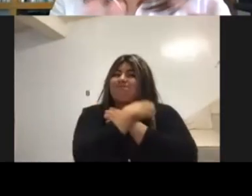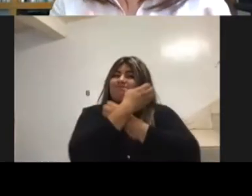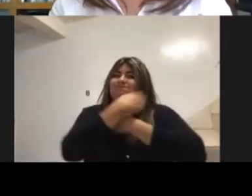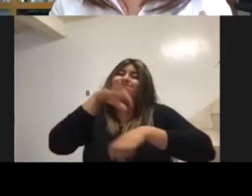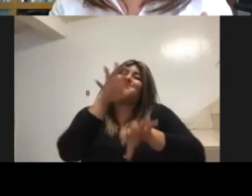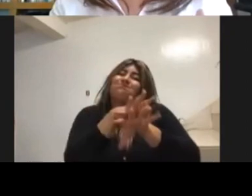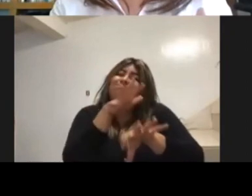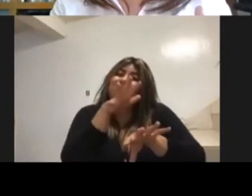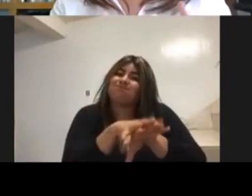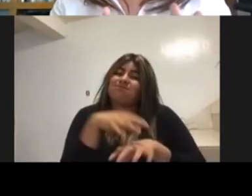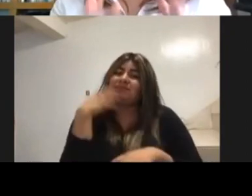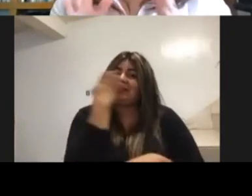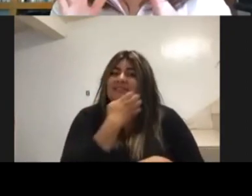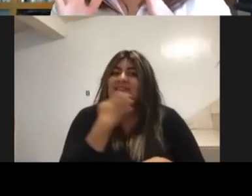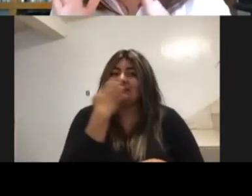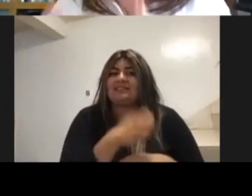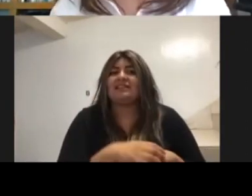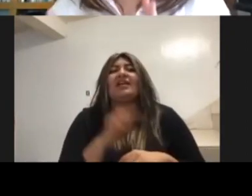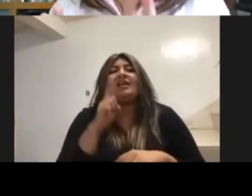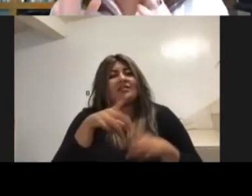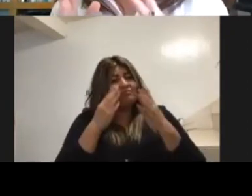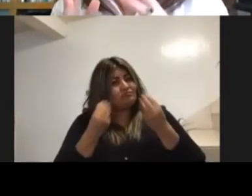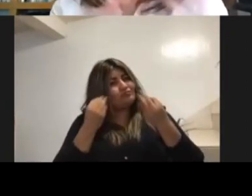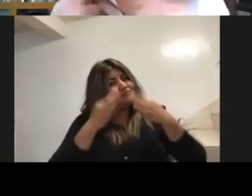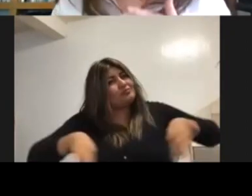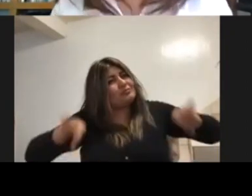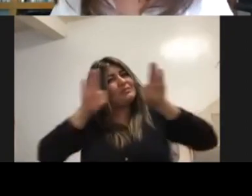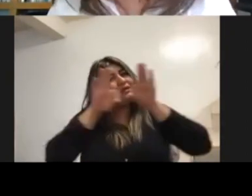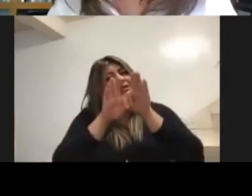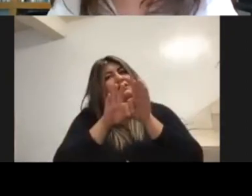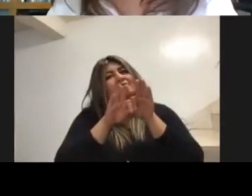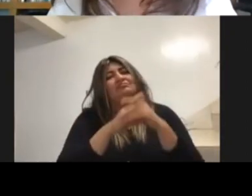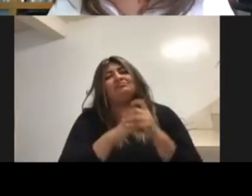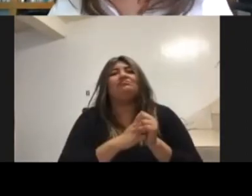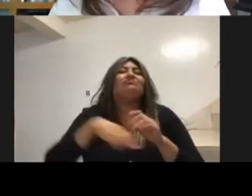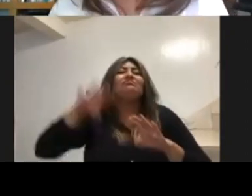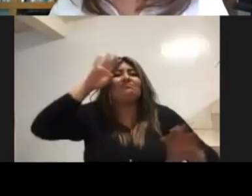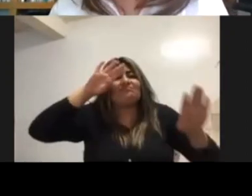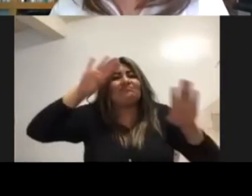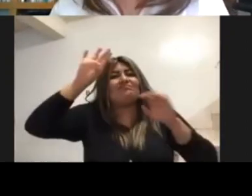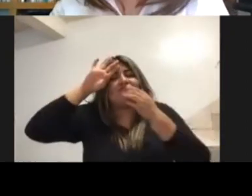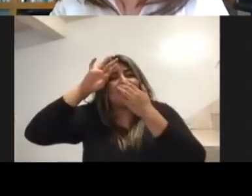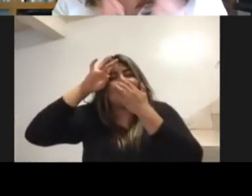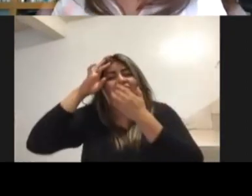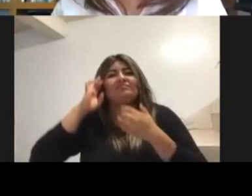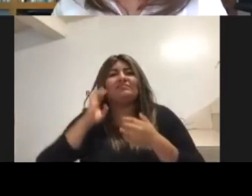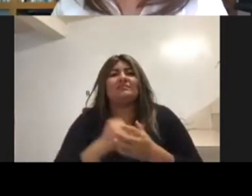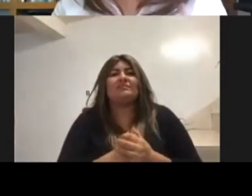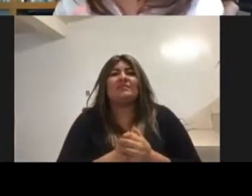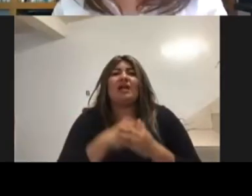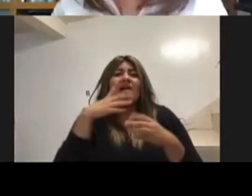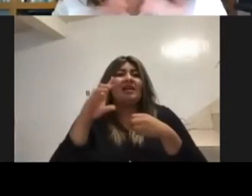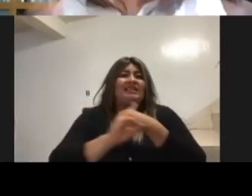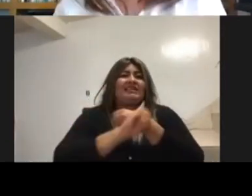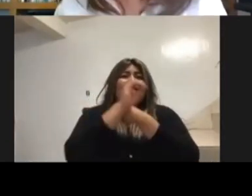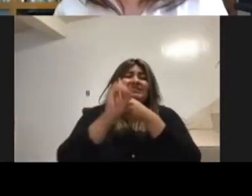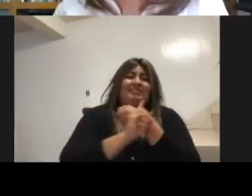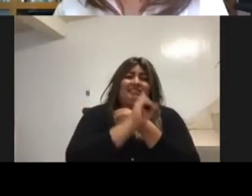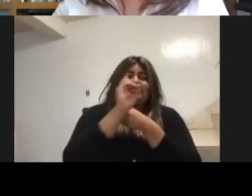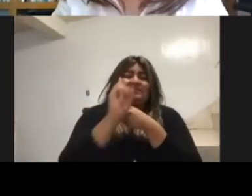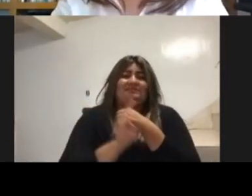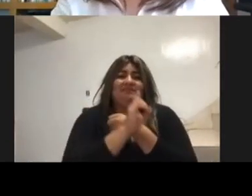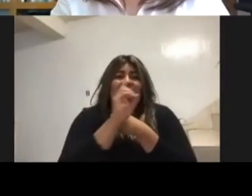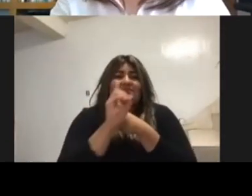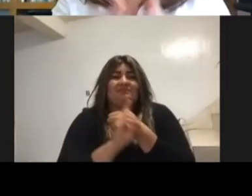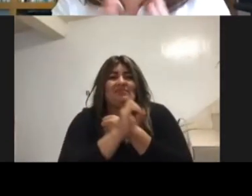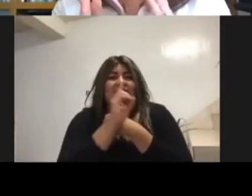Creo que eso es algo importante. Tal vez bajo, y también ha generado mucha polémica, no solo en México, sino en muchos